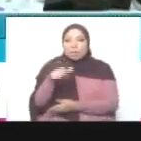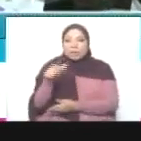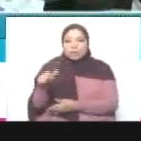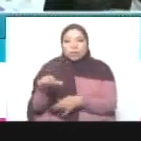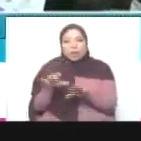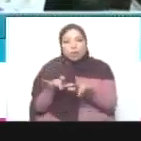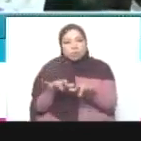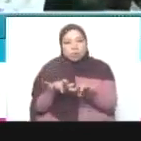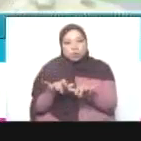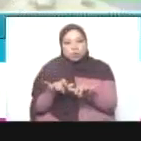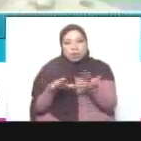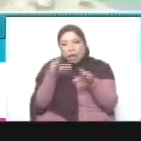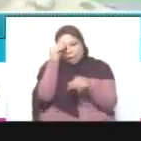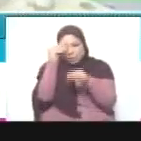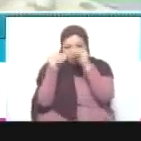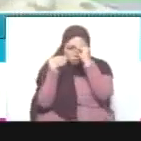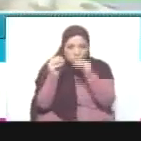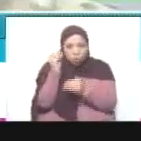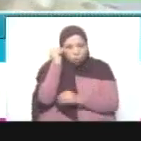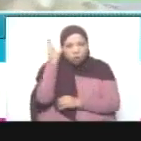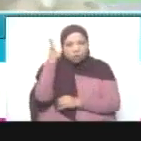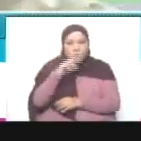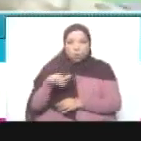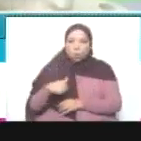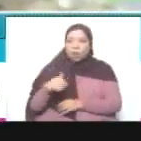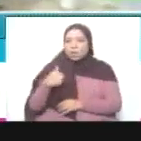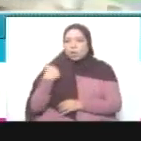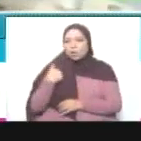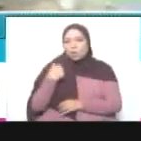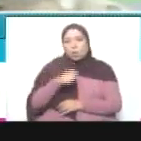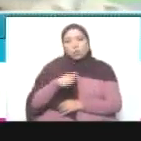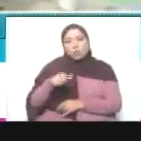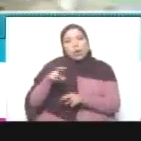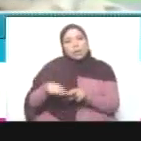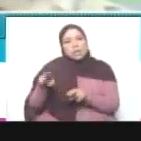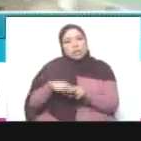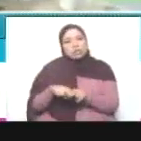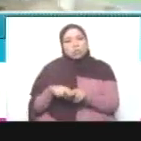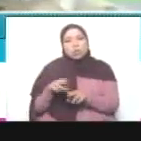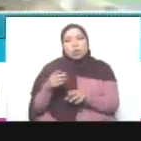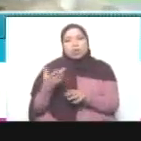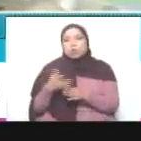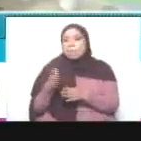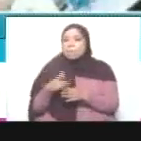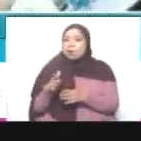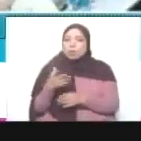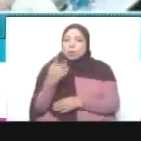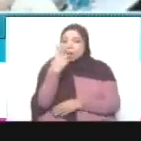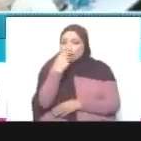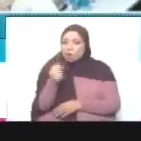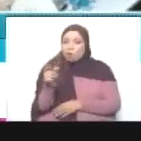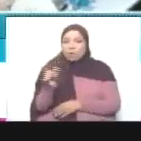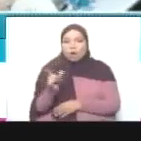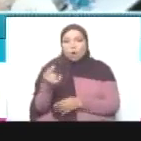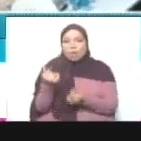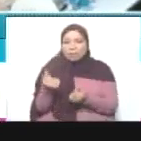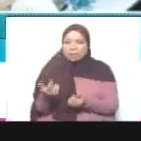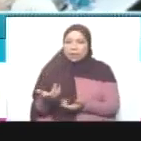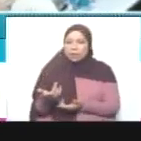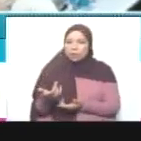chamas, para el aprendizaje y el conocimiento que puede tener cualquier niño o niña de cualquier clase social en el mundo. Así es,